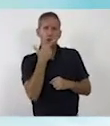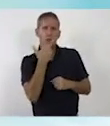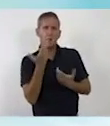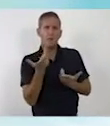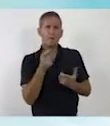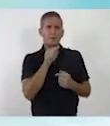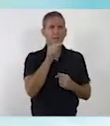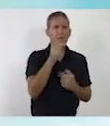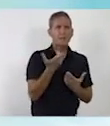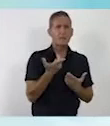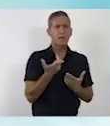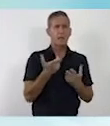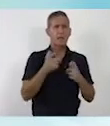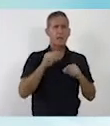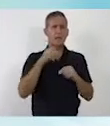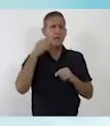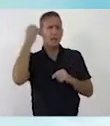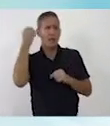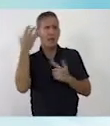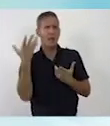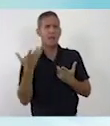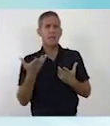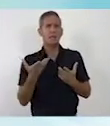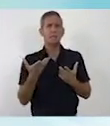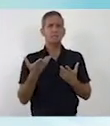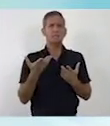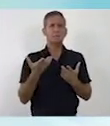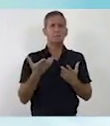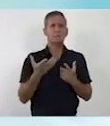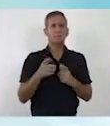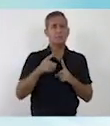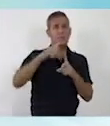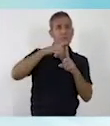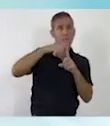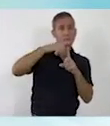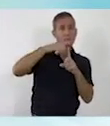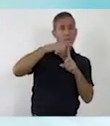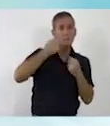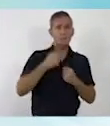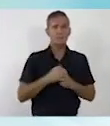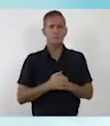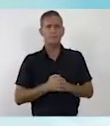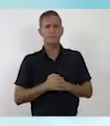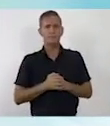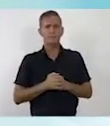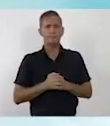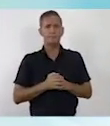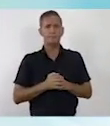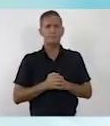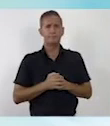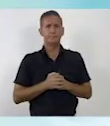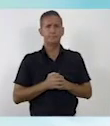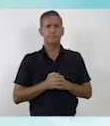en el caso de que hagamos el análisis teórico.